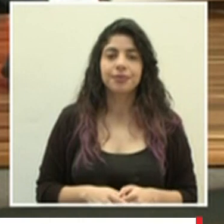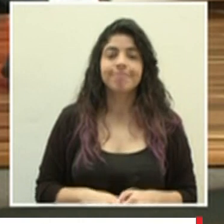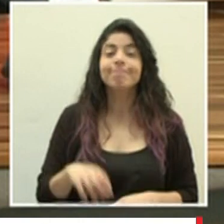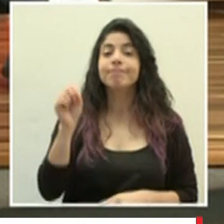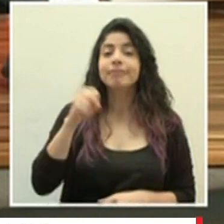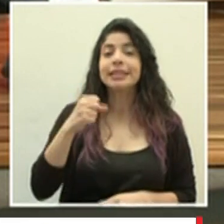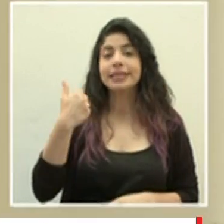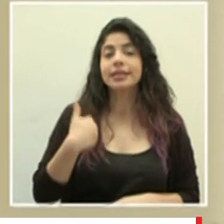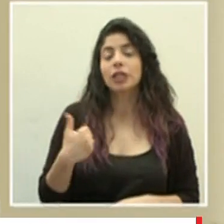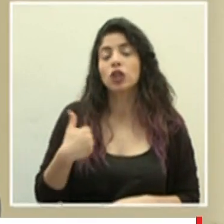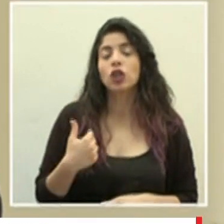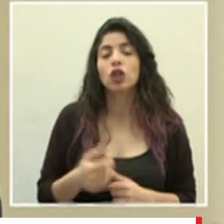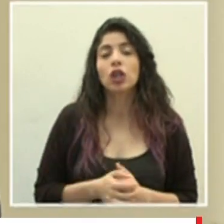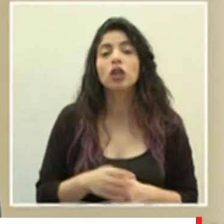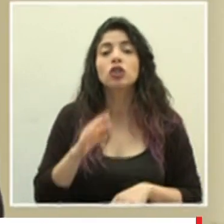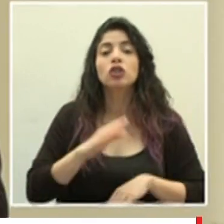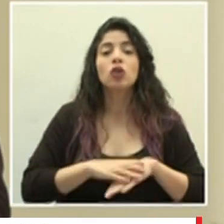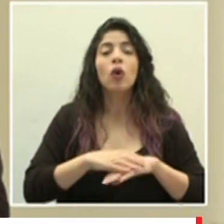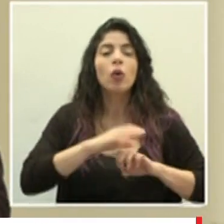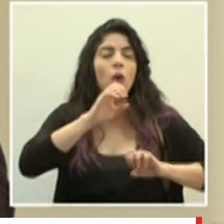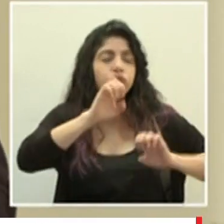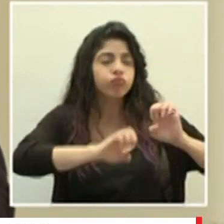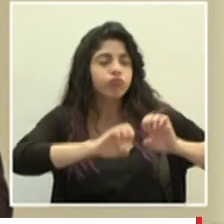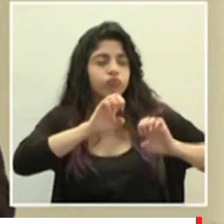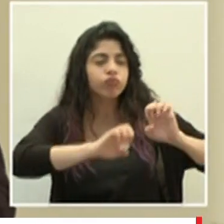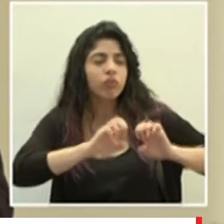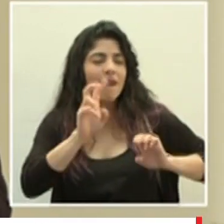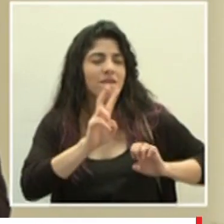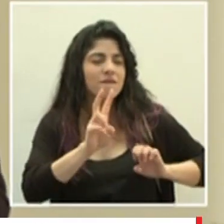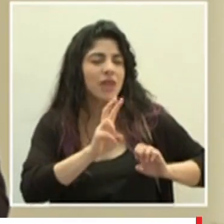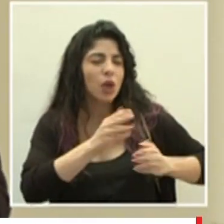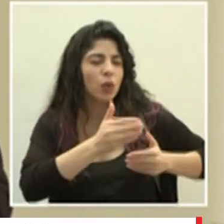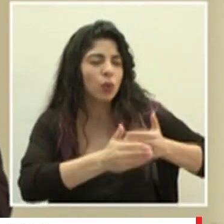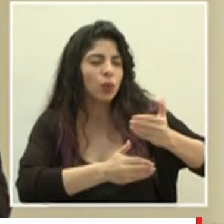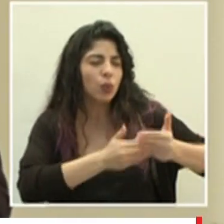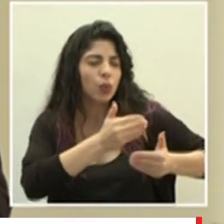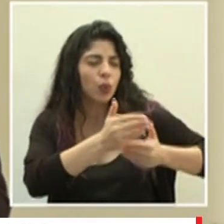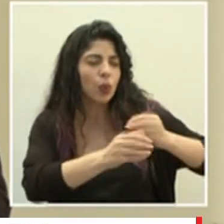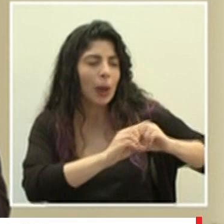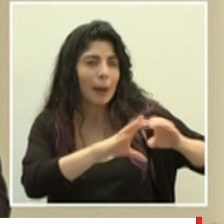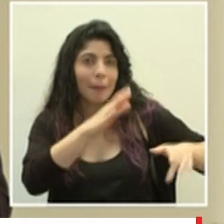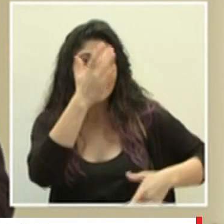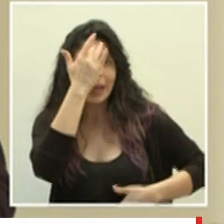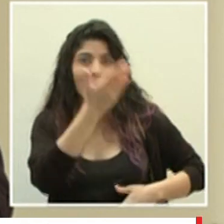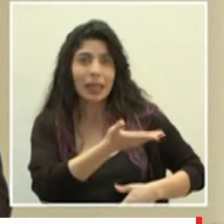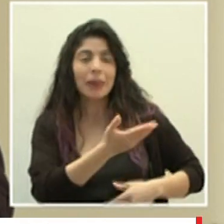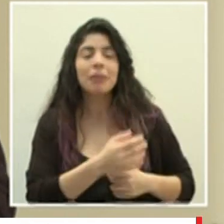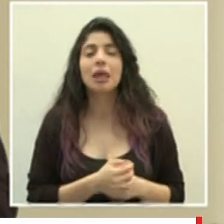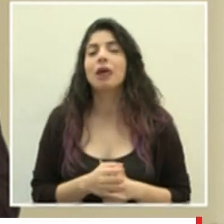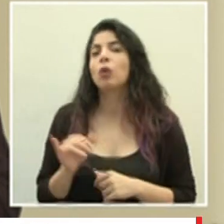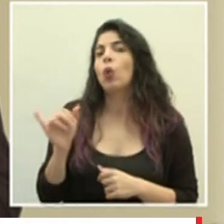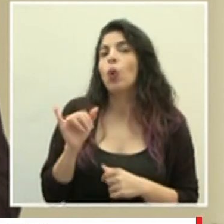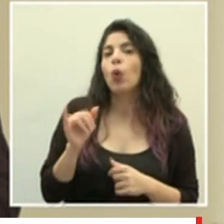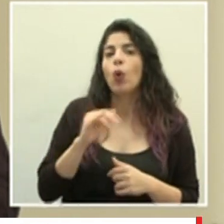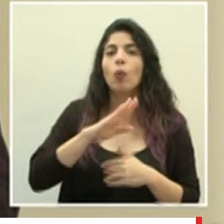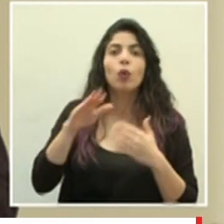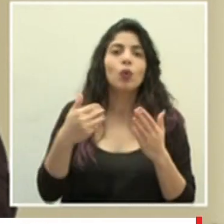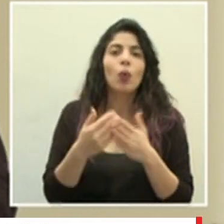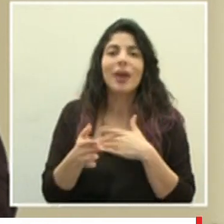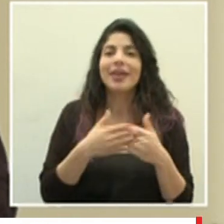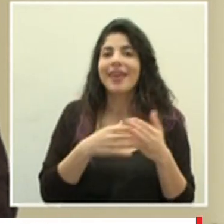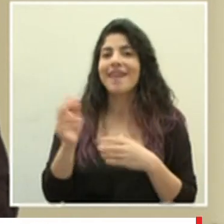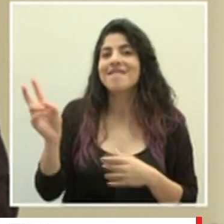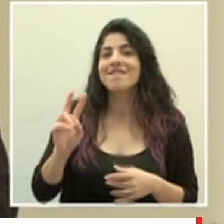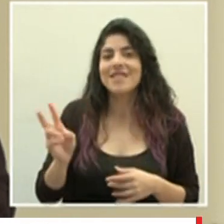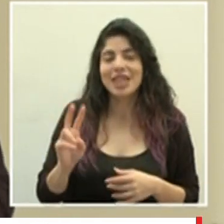Sí, señor. Con respecto a la valoración, el comportamiento del virus en la evolución que hemos tenido de la pandemia, yo diría que, bueno, como todo virus en